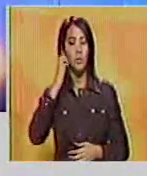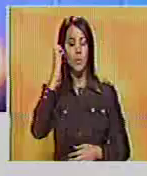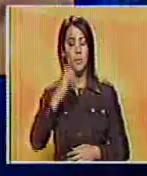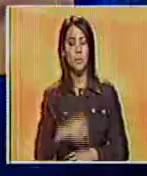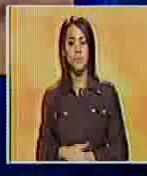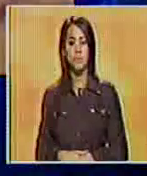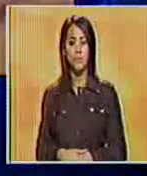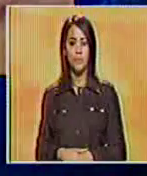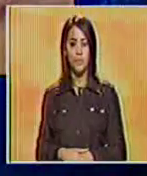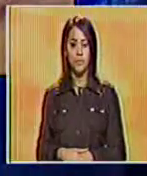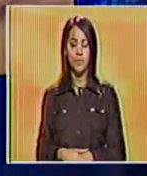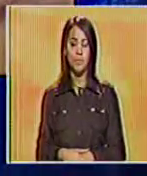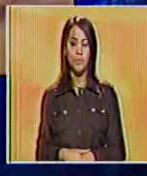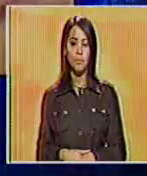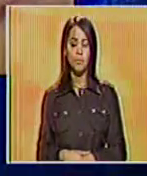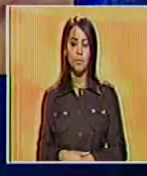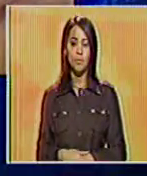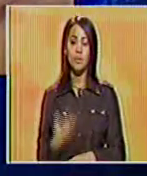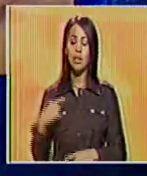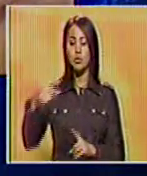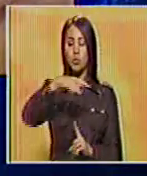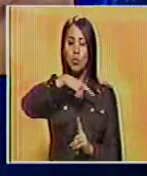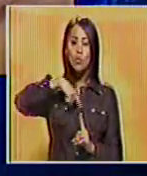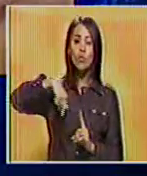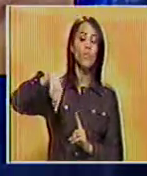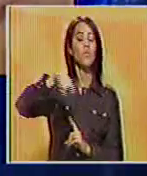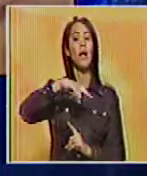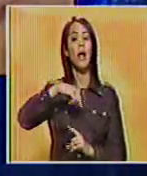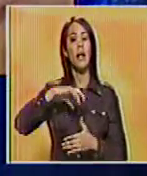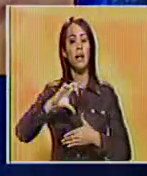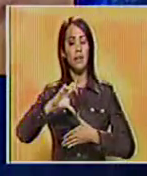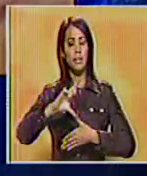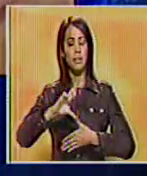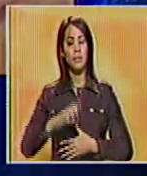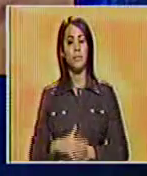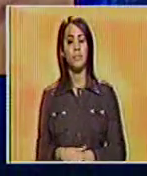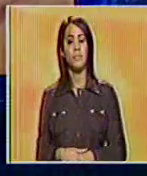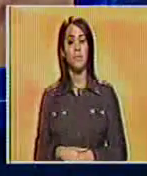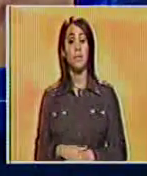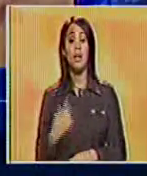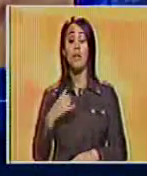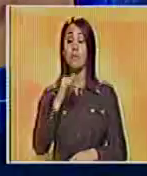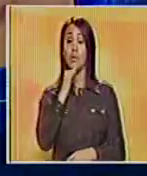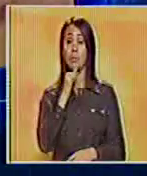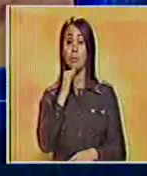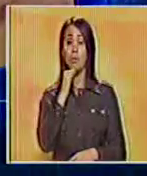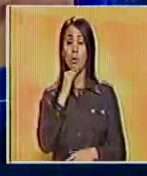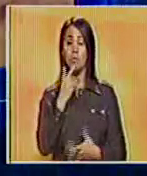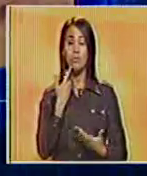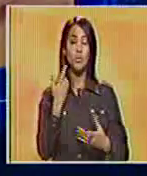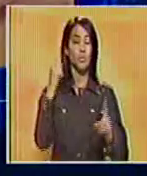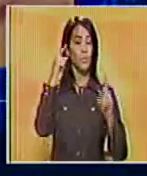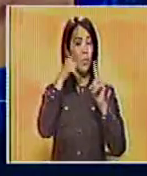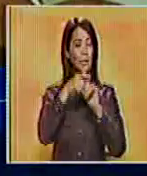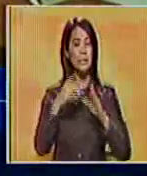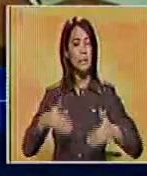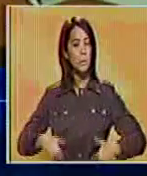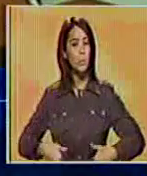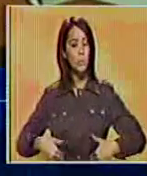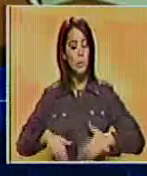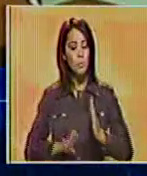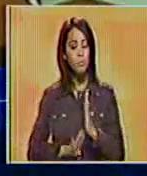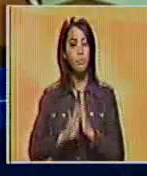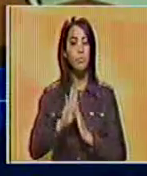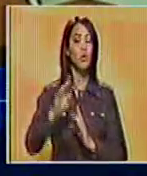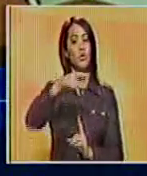como parte del itinerario de su gira por américa latina el caribe arreaza advirtió que vienen grandes desafíos y justificó su